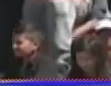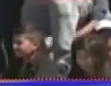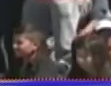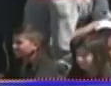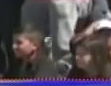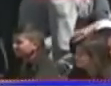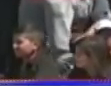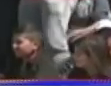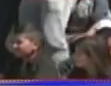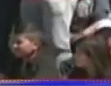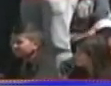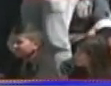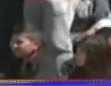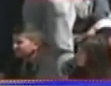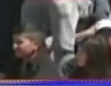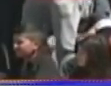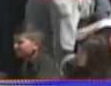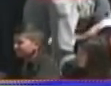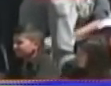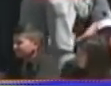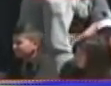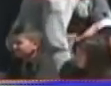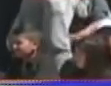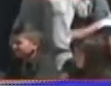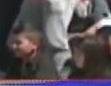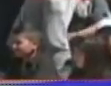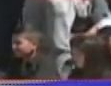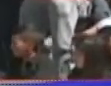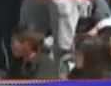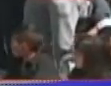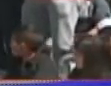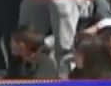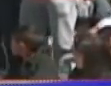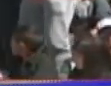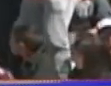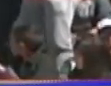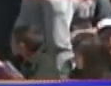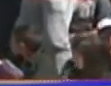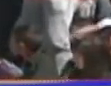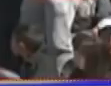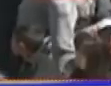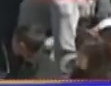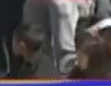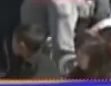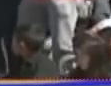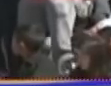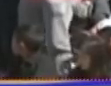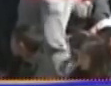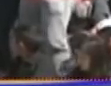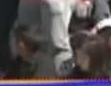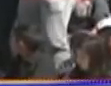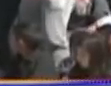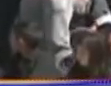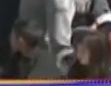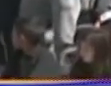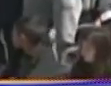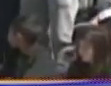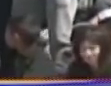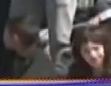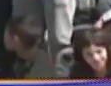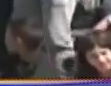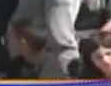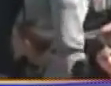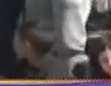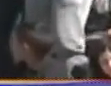Blanco. Y tengo aquí a este hermoso niño paramero que viene a regalarle el poema de la loca Luz Caraballo.